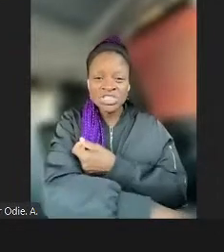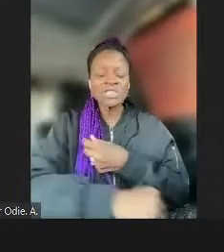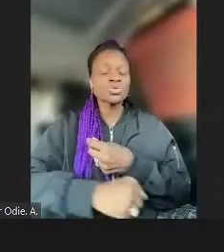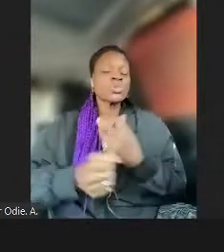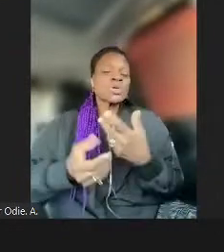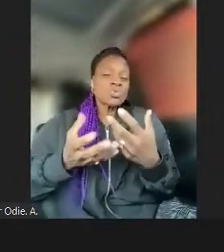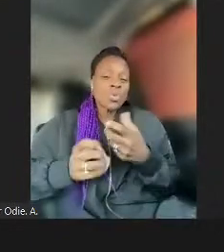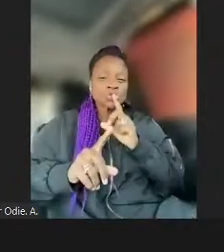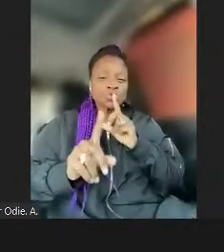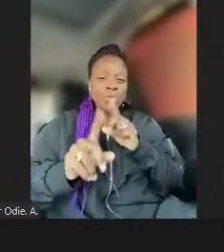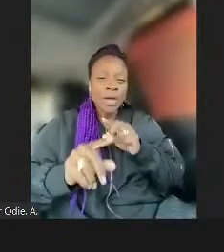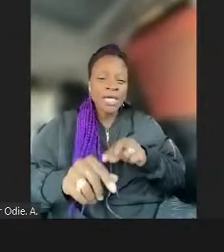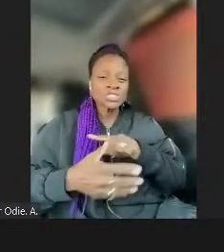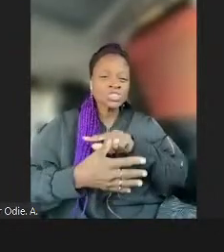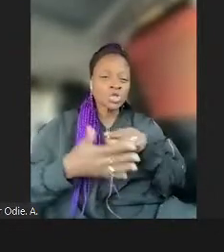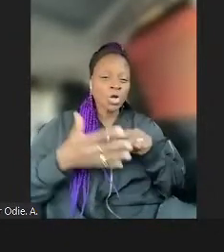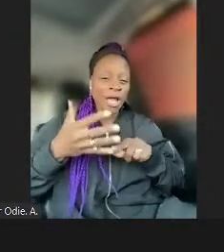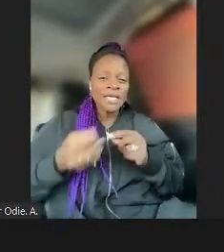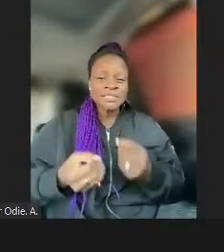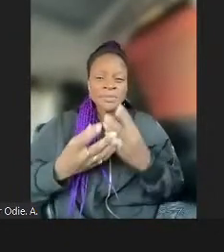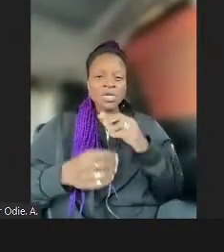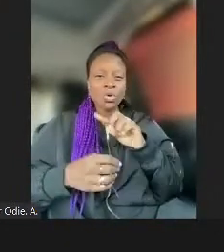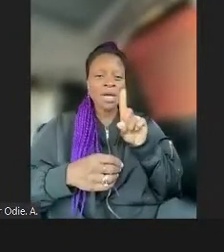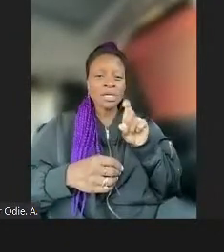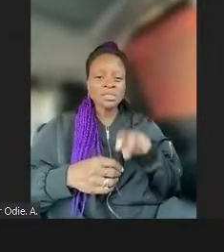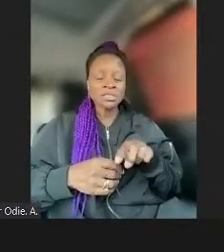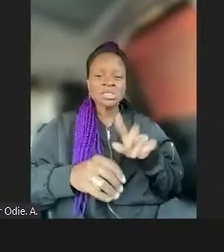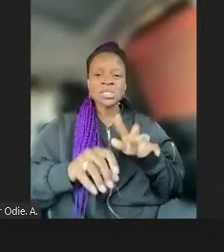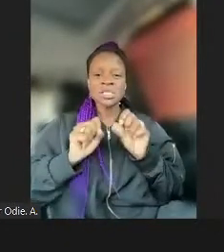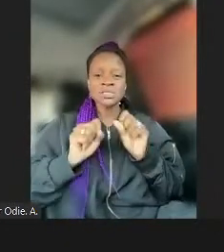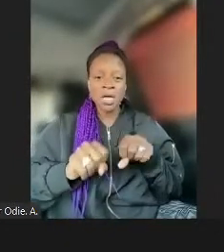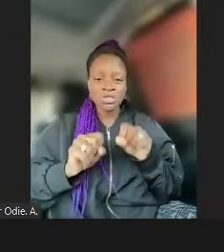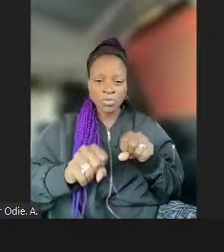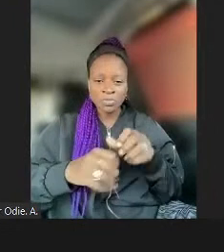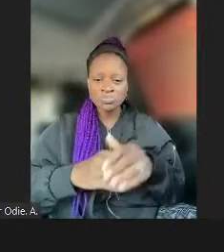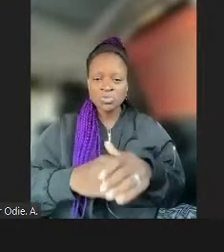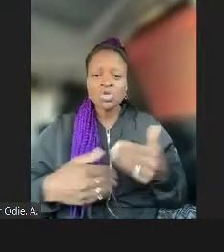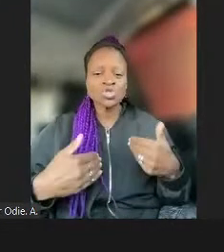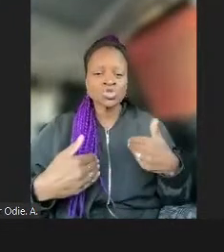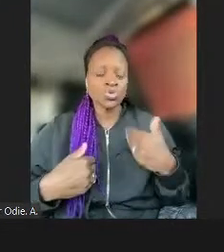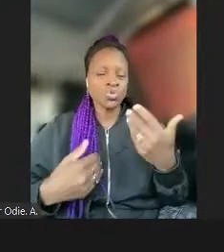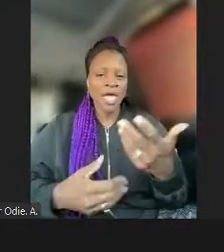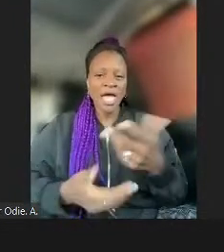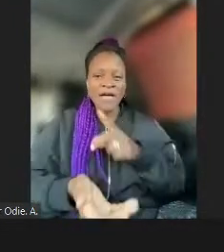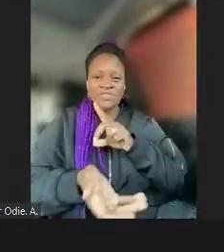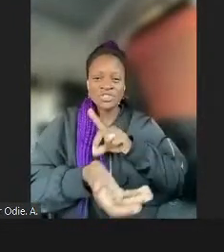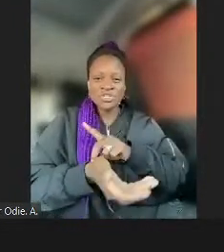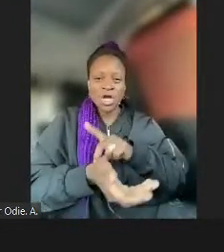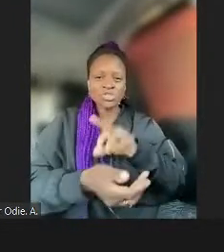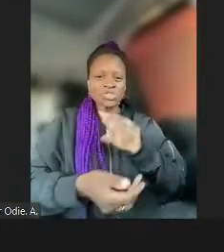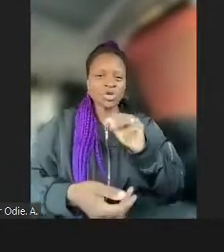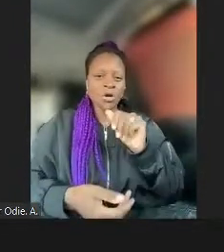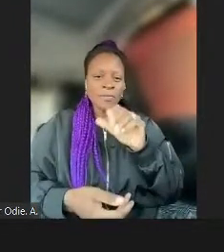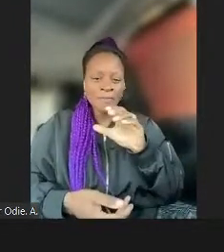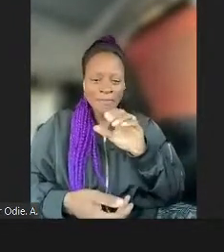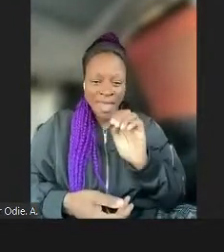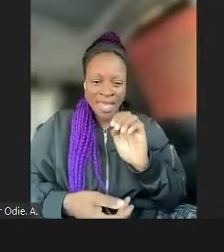temas y la nueva variante, que vamos a contestar lo más que podemos ahora. Aquí tenemos a la doctora Shanding,